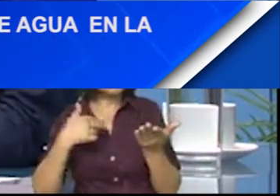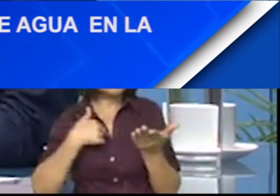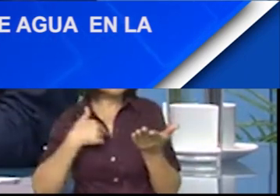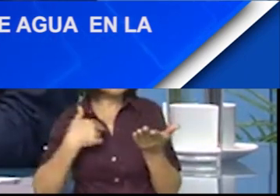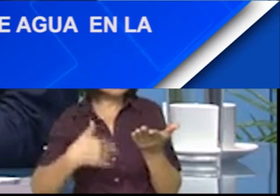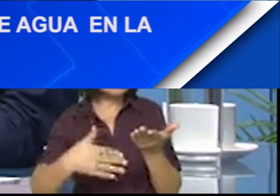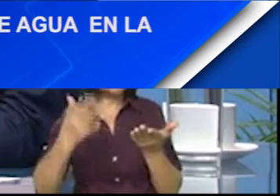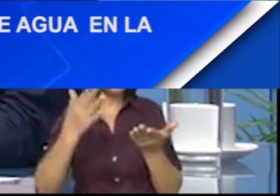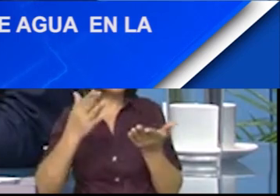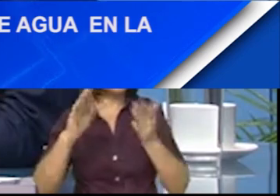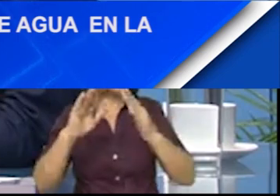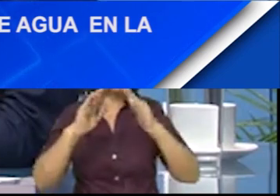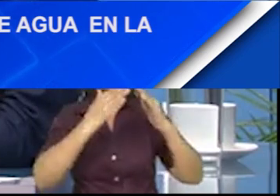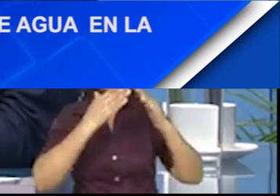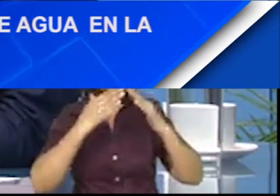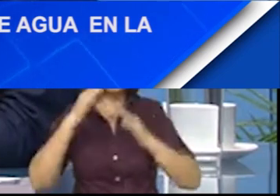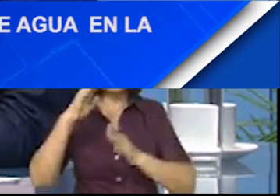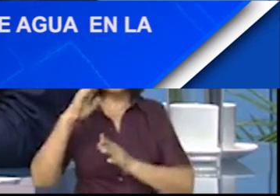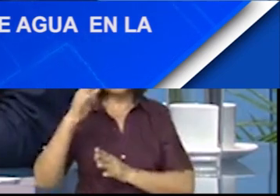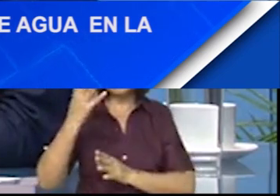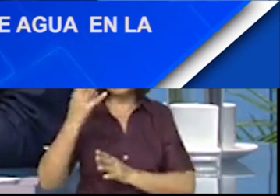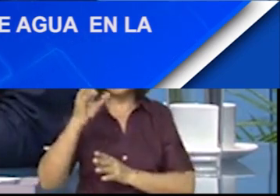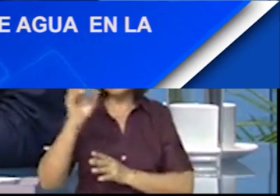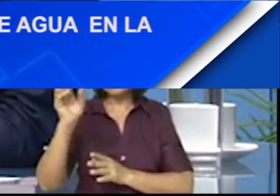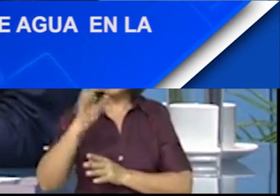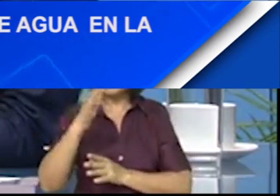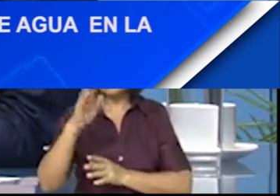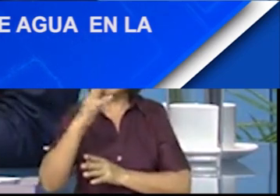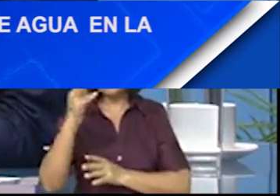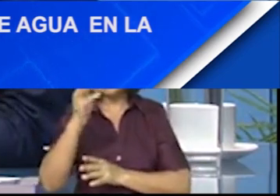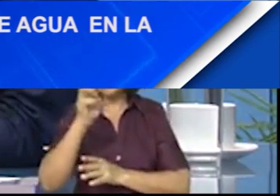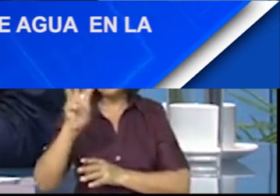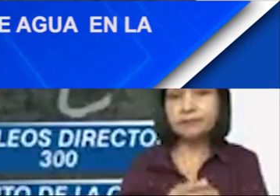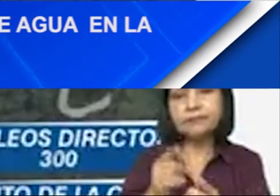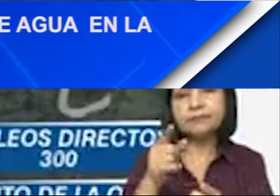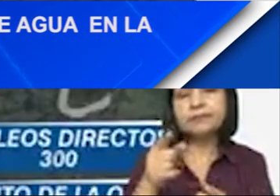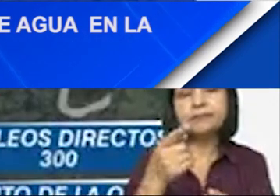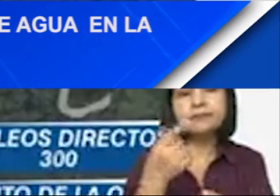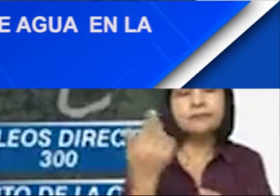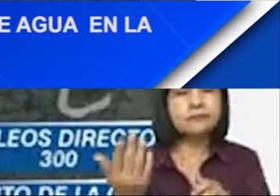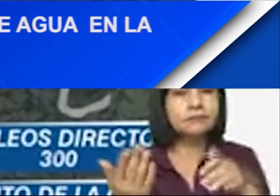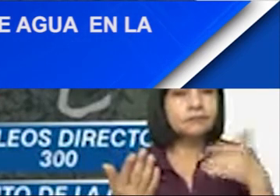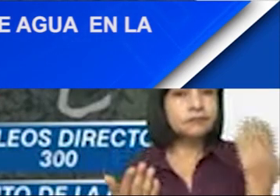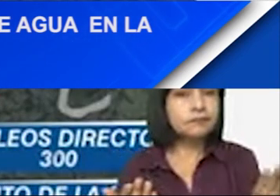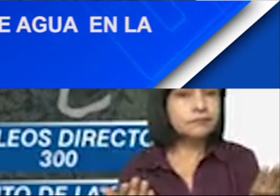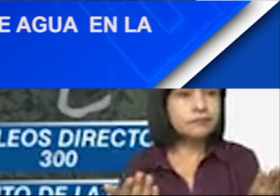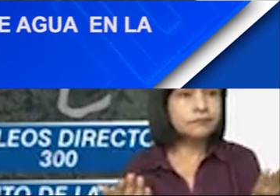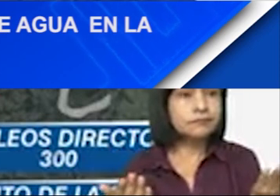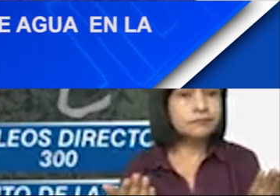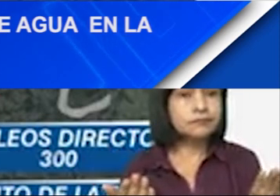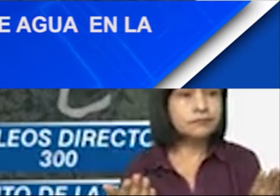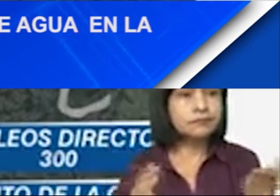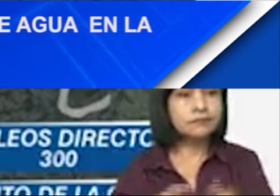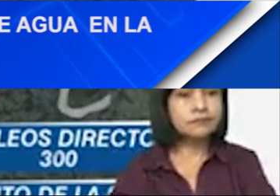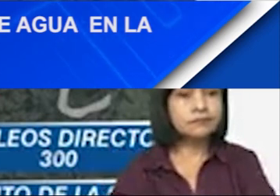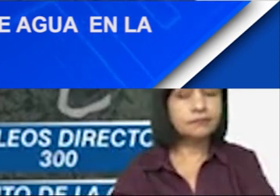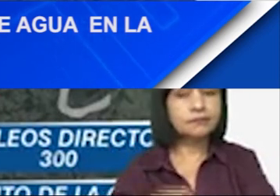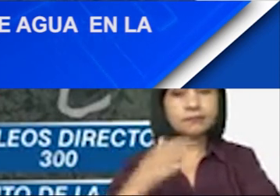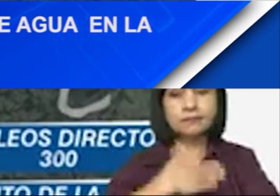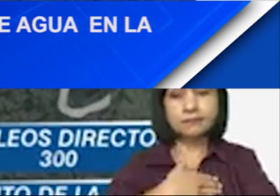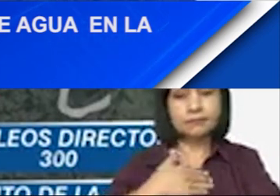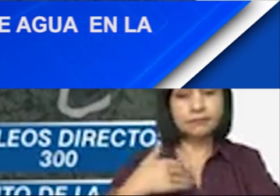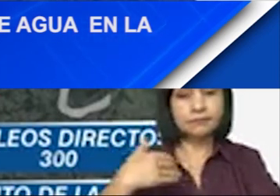en el sector urbano a más del 90, casi acercándonos al 93% en el año 2022, y en el tema del alcantarillado